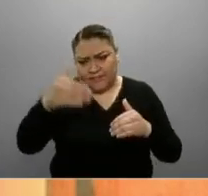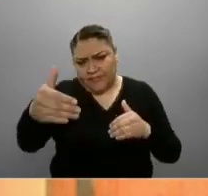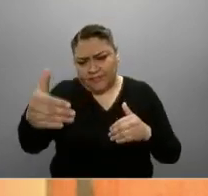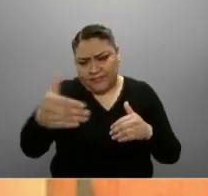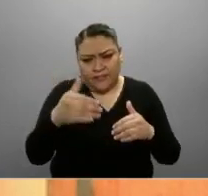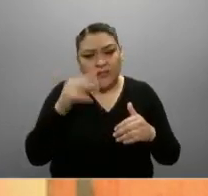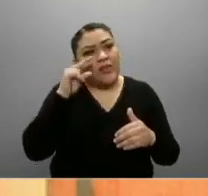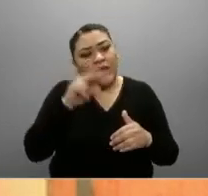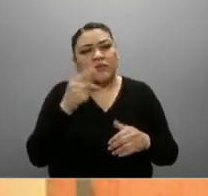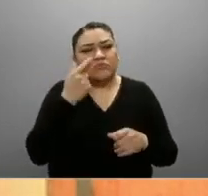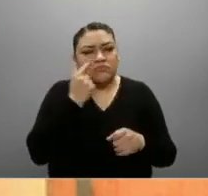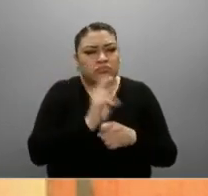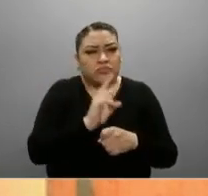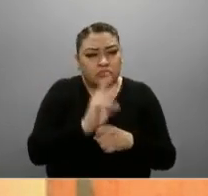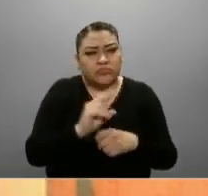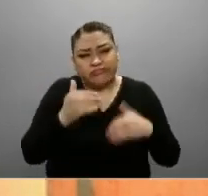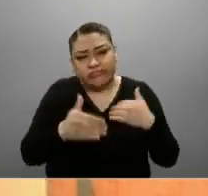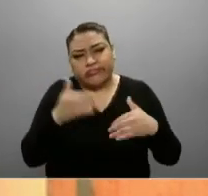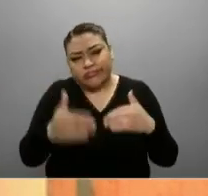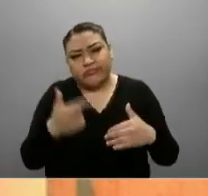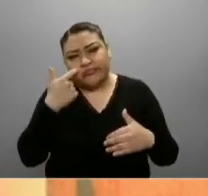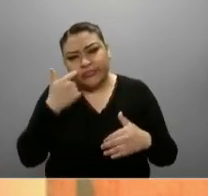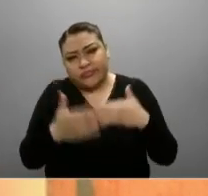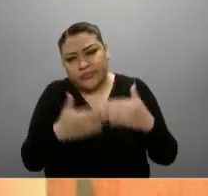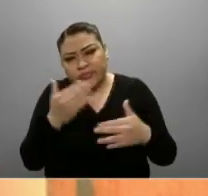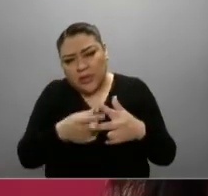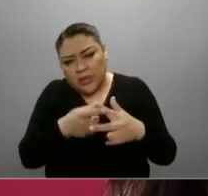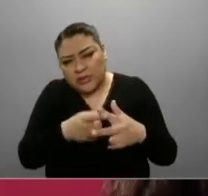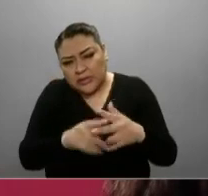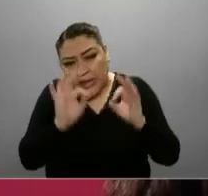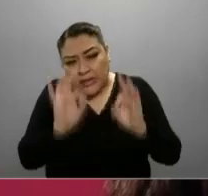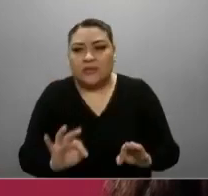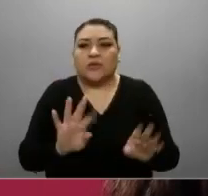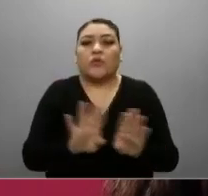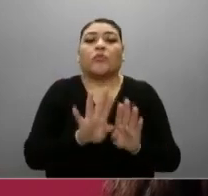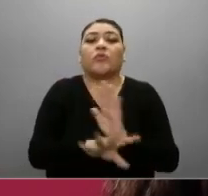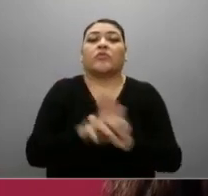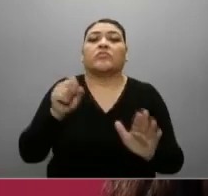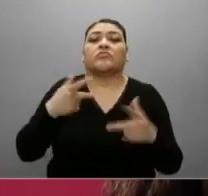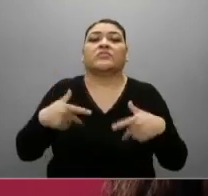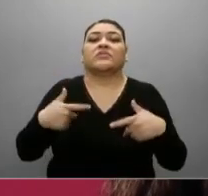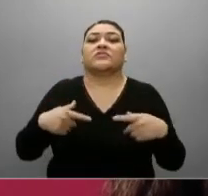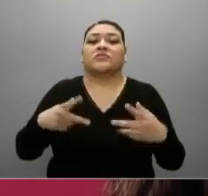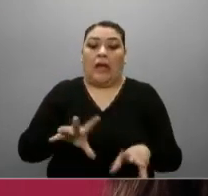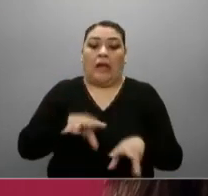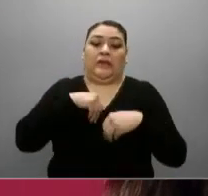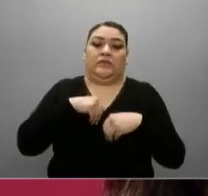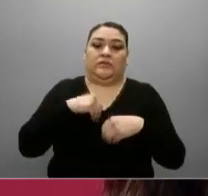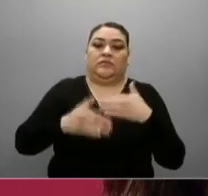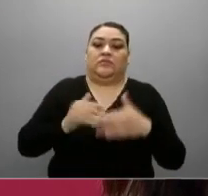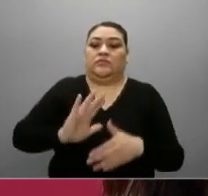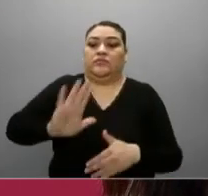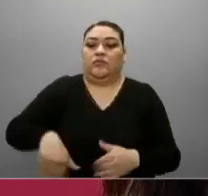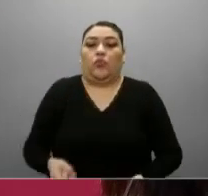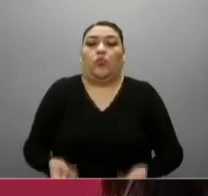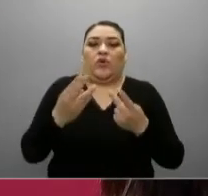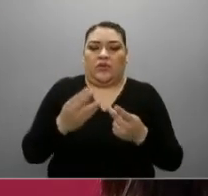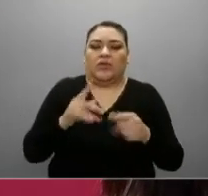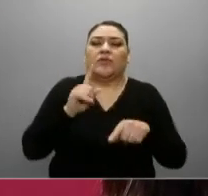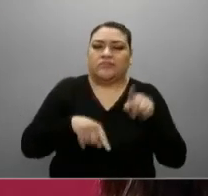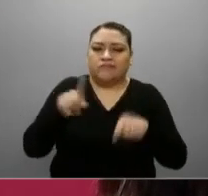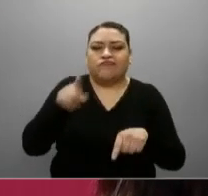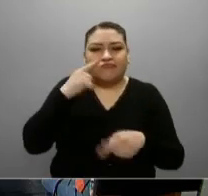que estarlo observando por varias semanas antes de sacar conclusiones sobre el comportamiento de la enfermedad en las distintas